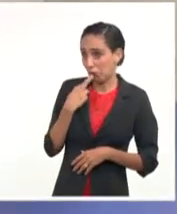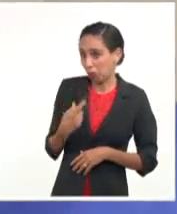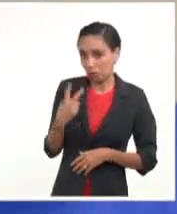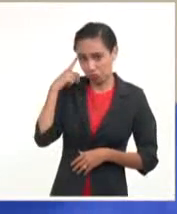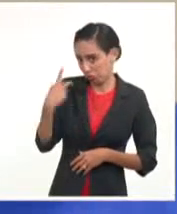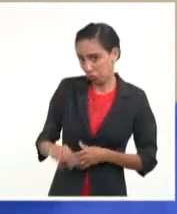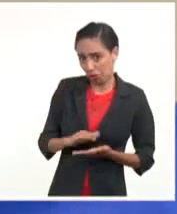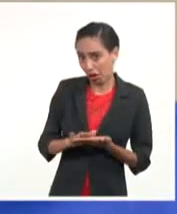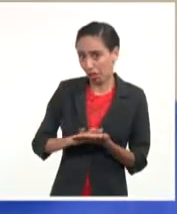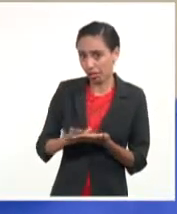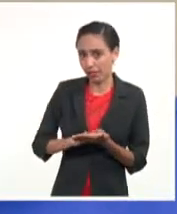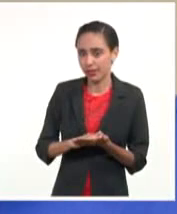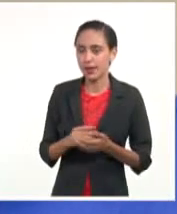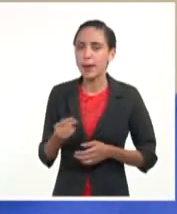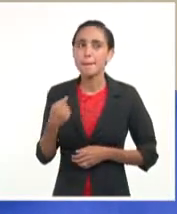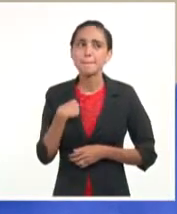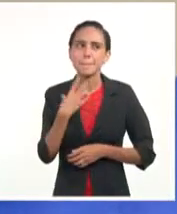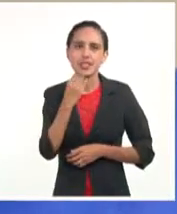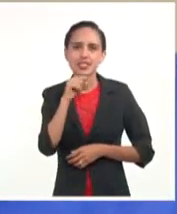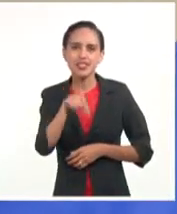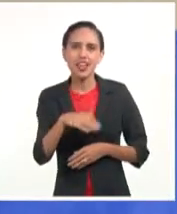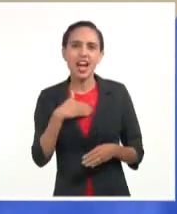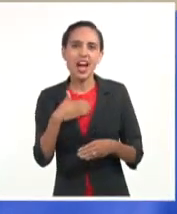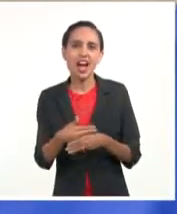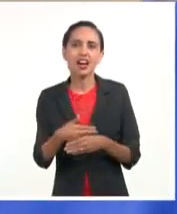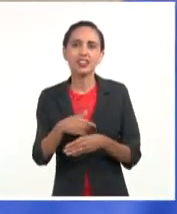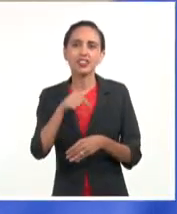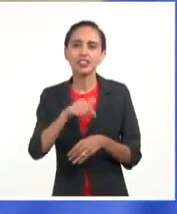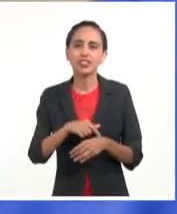eso. Dice, ven acá, chico, ¿hasta cuándo,